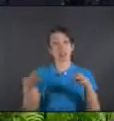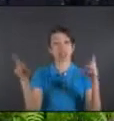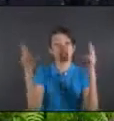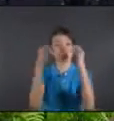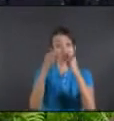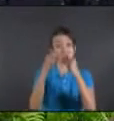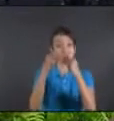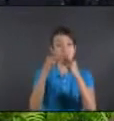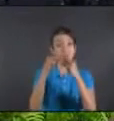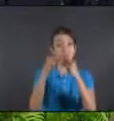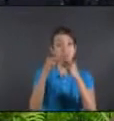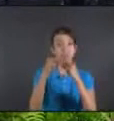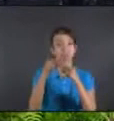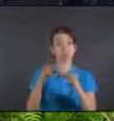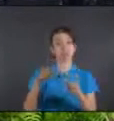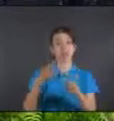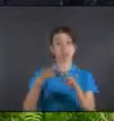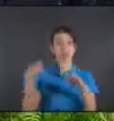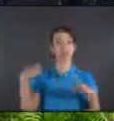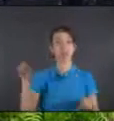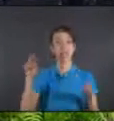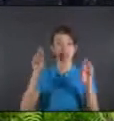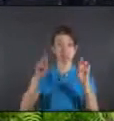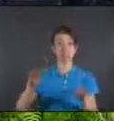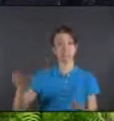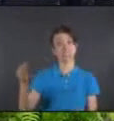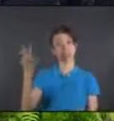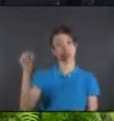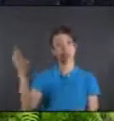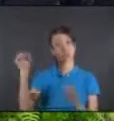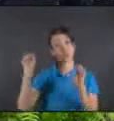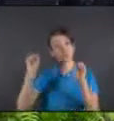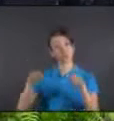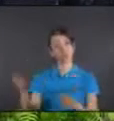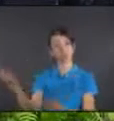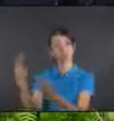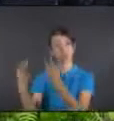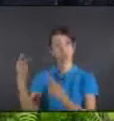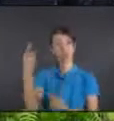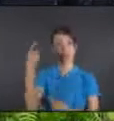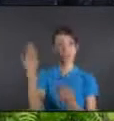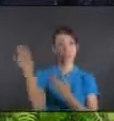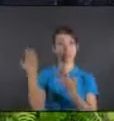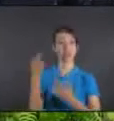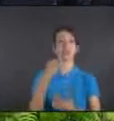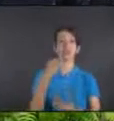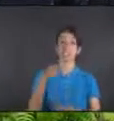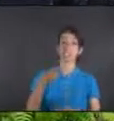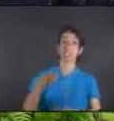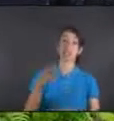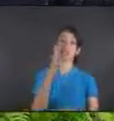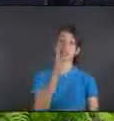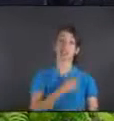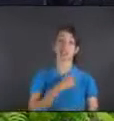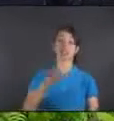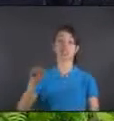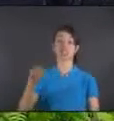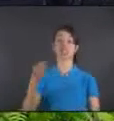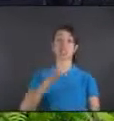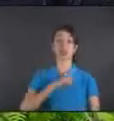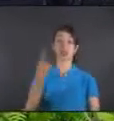reinicio. Y la Santa Cena te va a conducir a ese reinicio. Yo lo necesito, tú lo necesitas, él lo necesita, ella lo